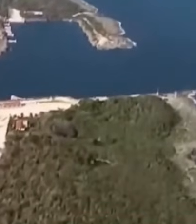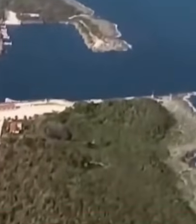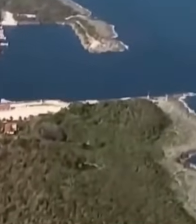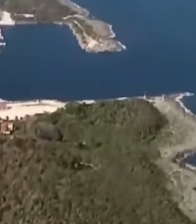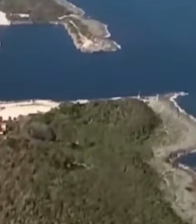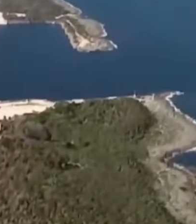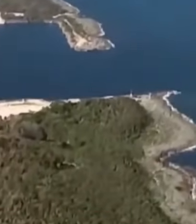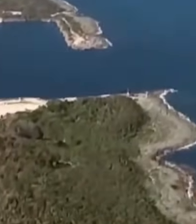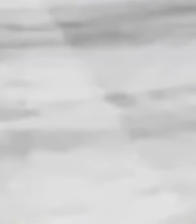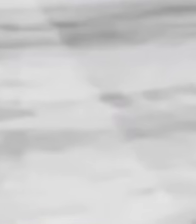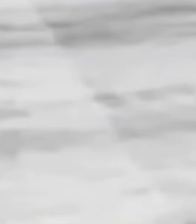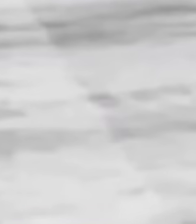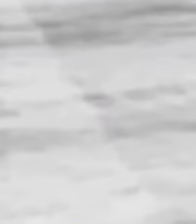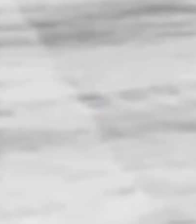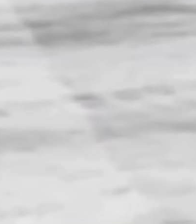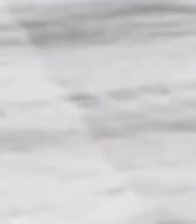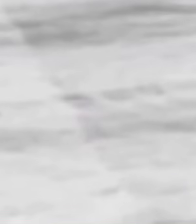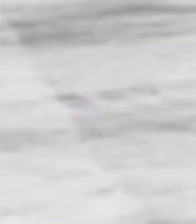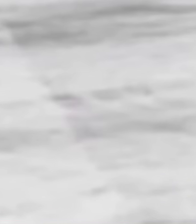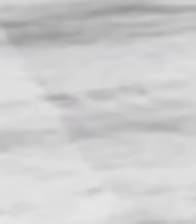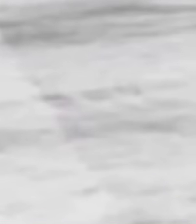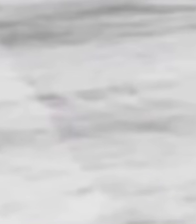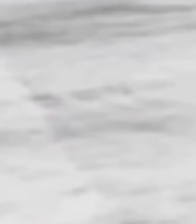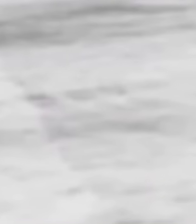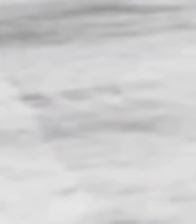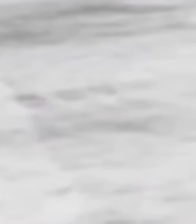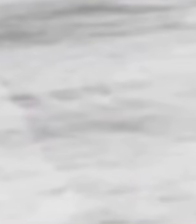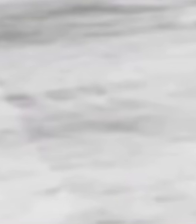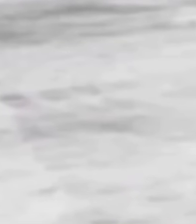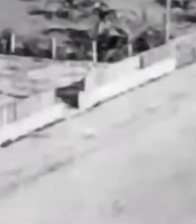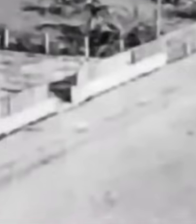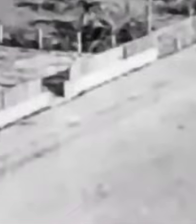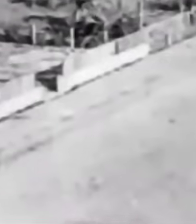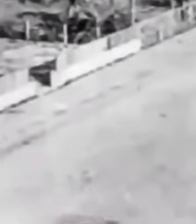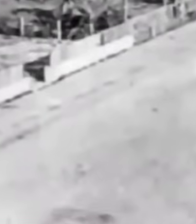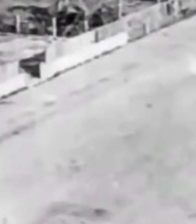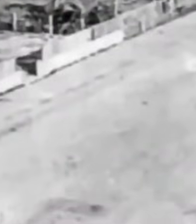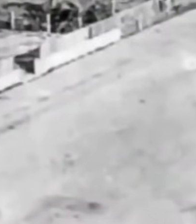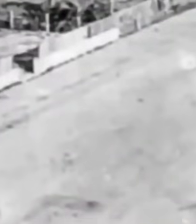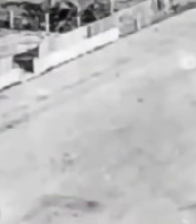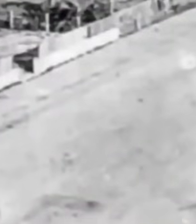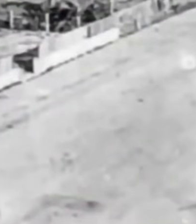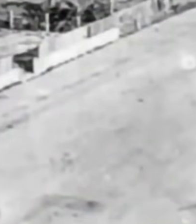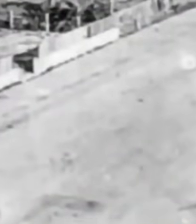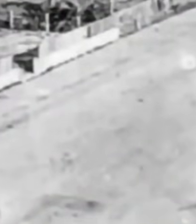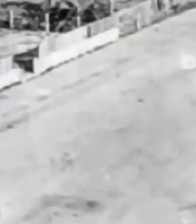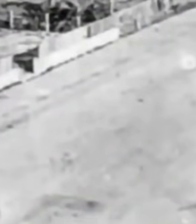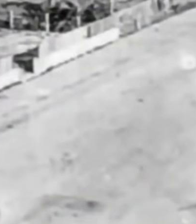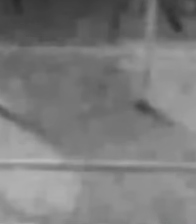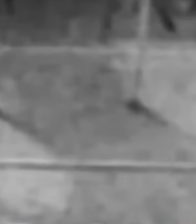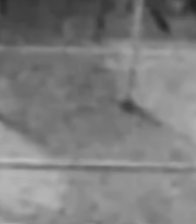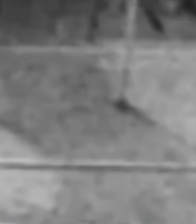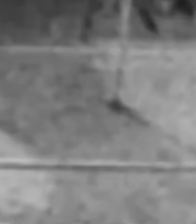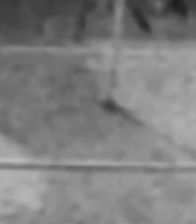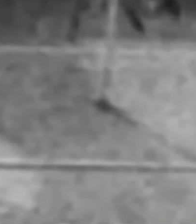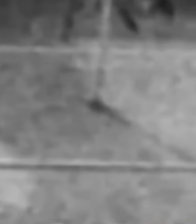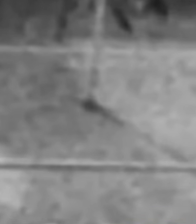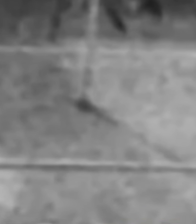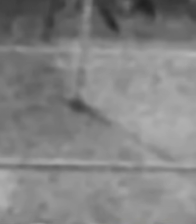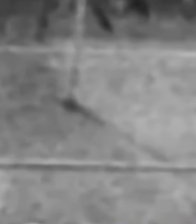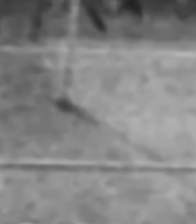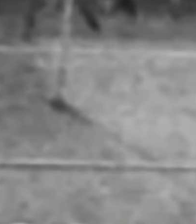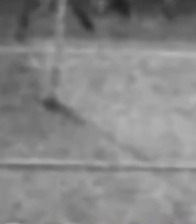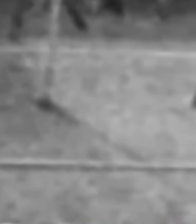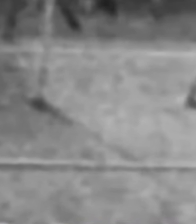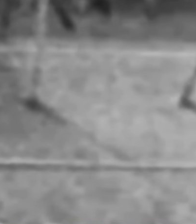A finales de los años 60, el gobierno mexicano declaró de utilidad pública las tierras comunales de la Riviera Maya, y